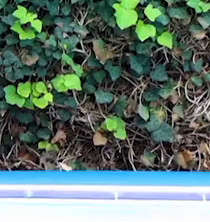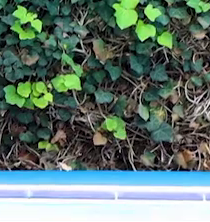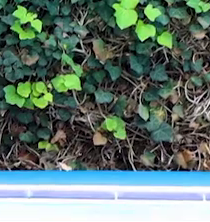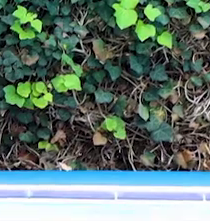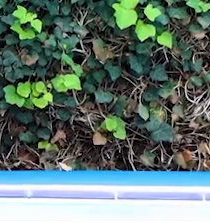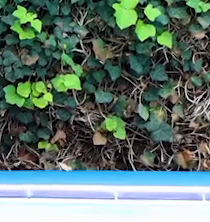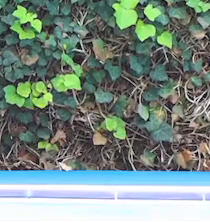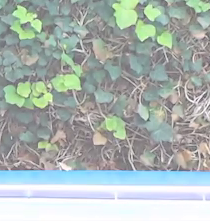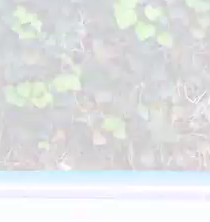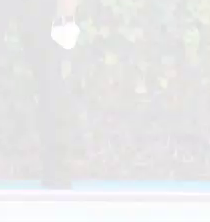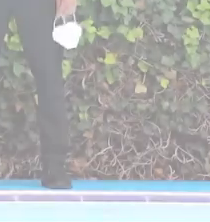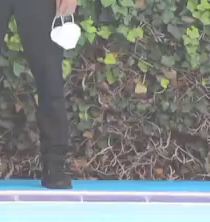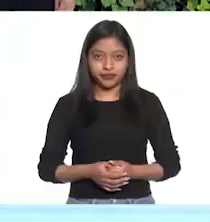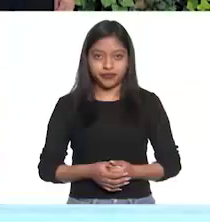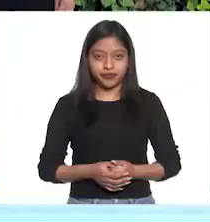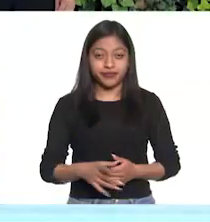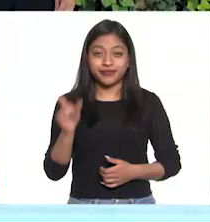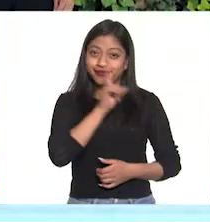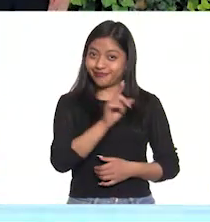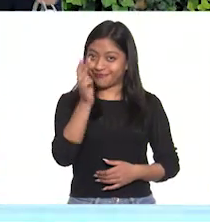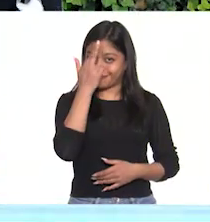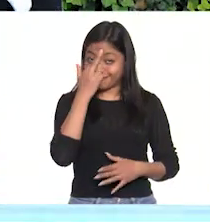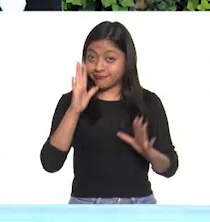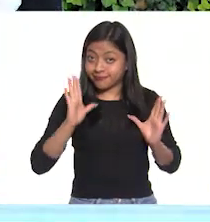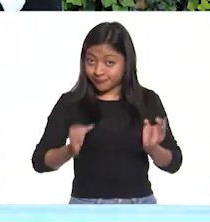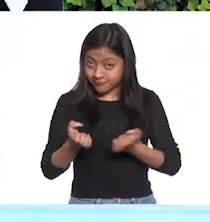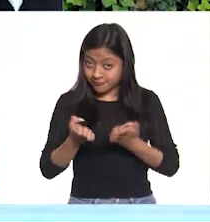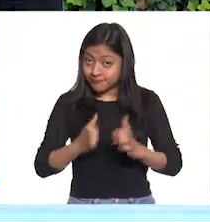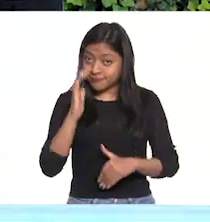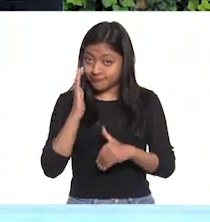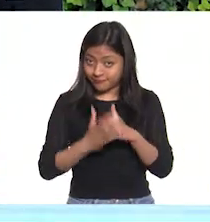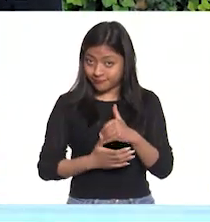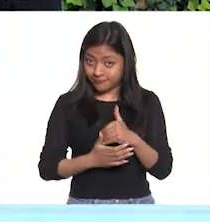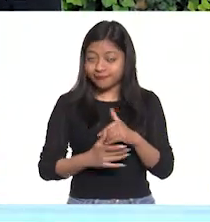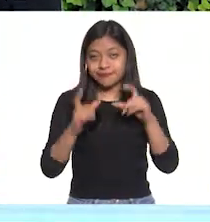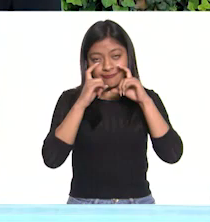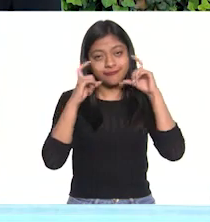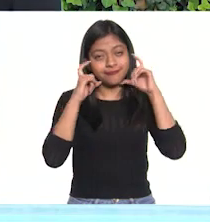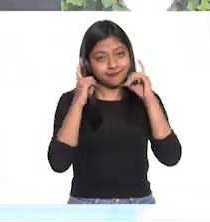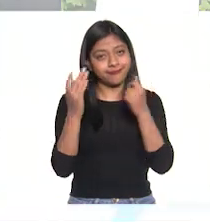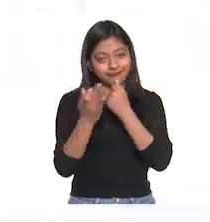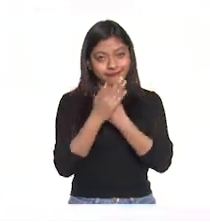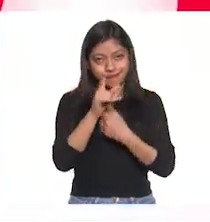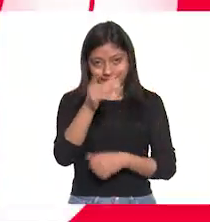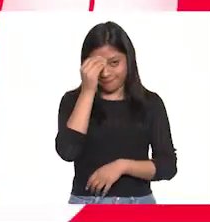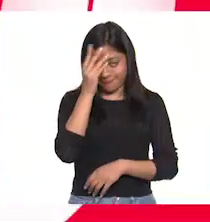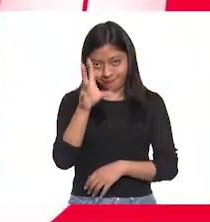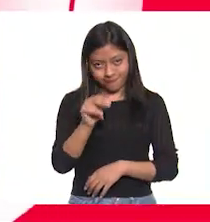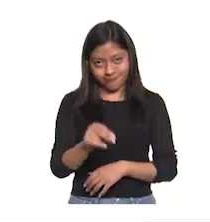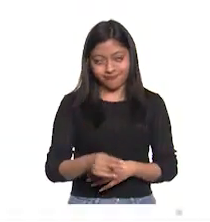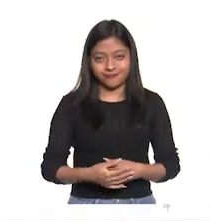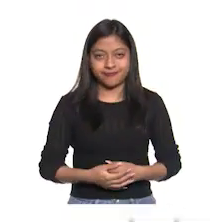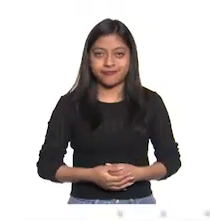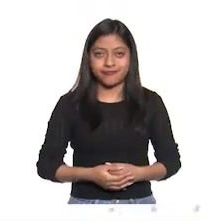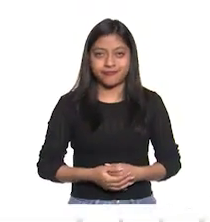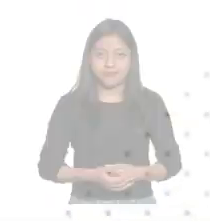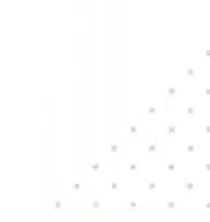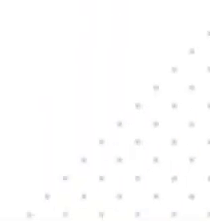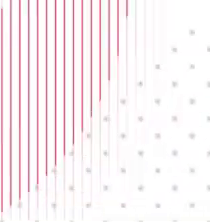el torso. Recuerda, al terminar la activación, no olvides la protección.